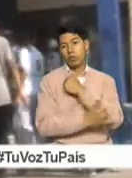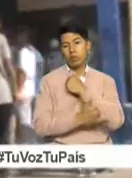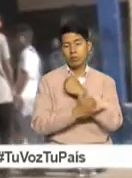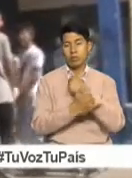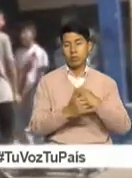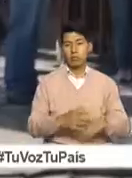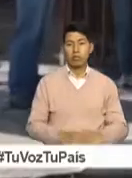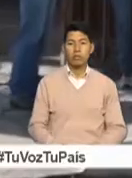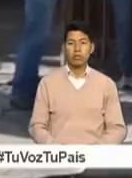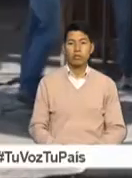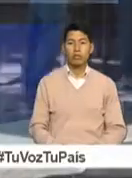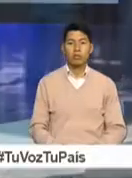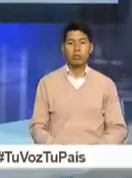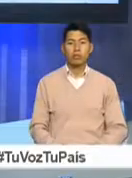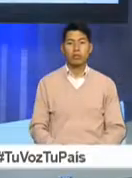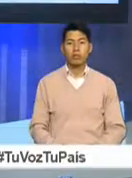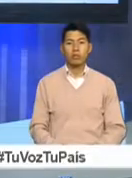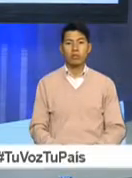ciudadano